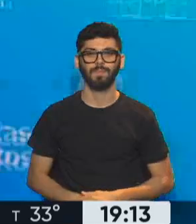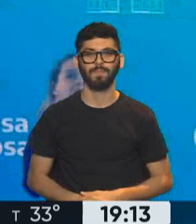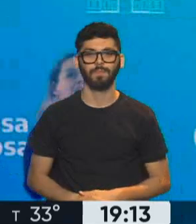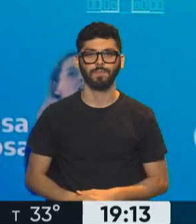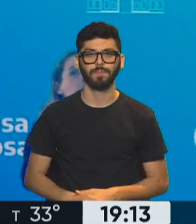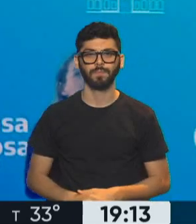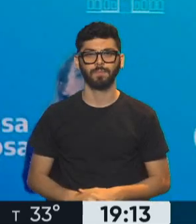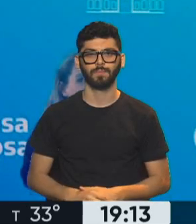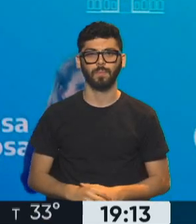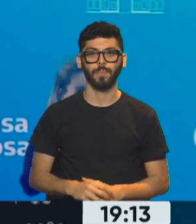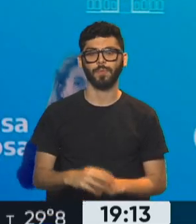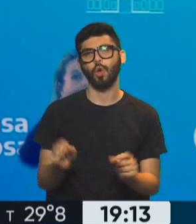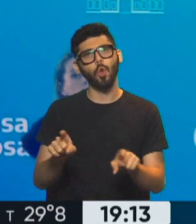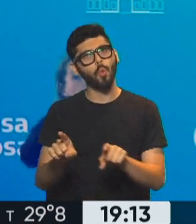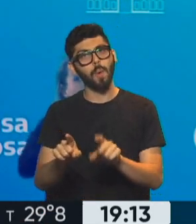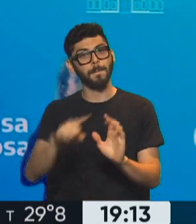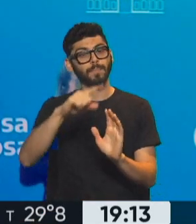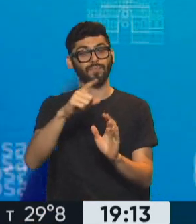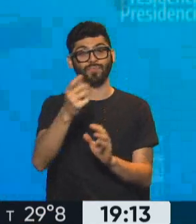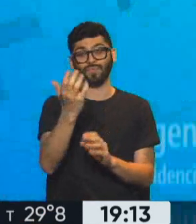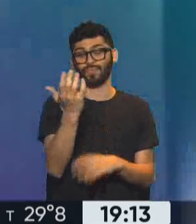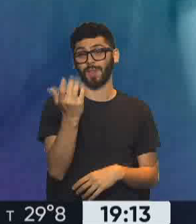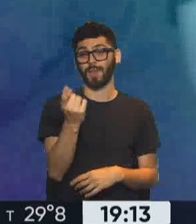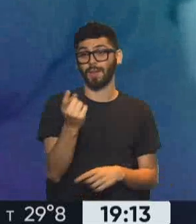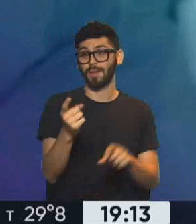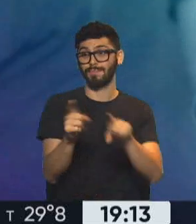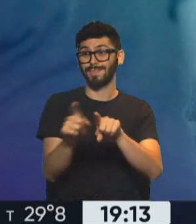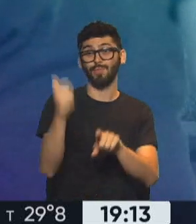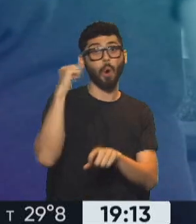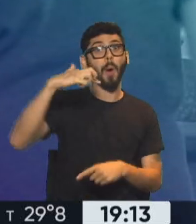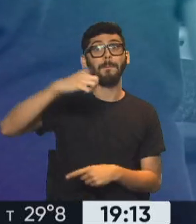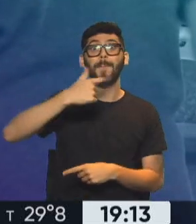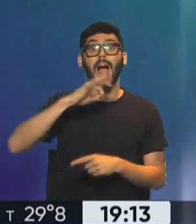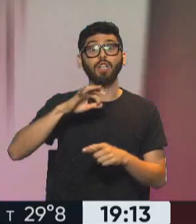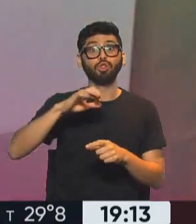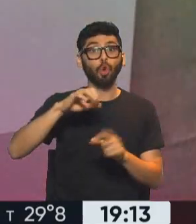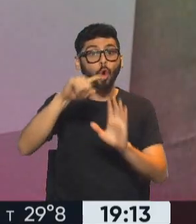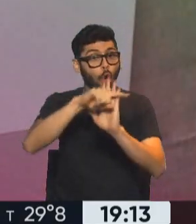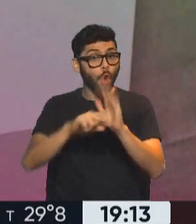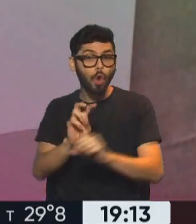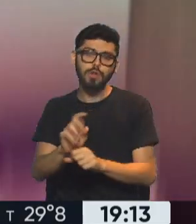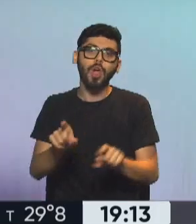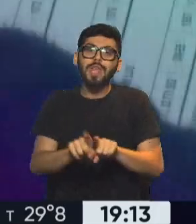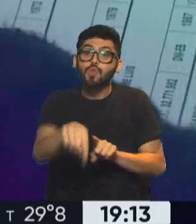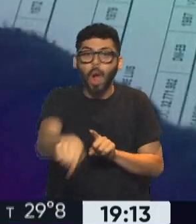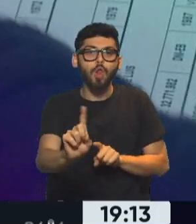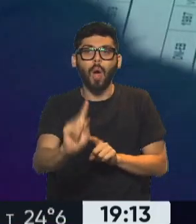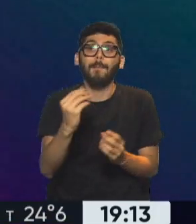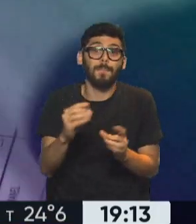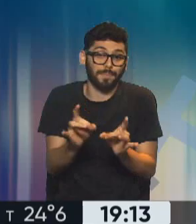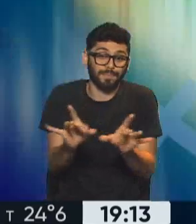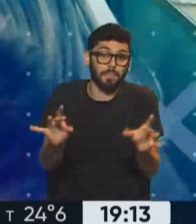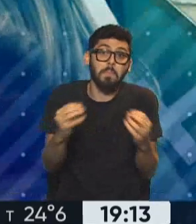No va a ser el mismo el protocolo que en las PASO, porque la situación sanitaria mejoró.